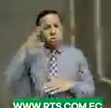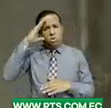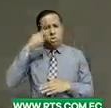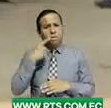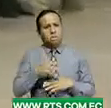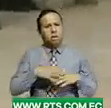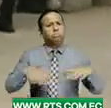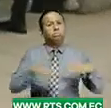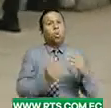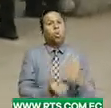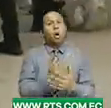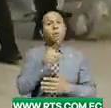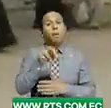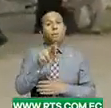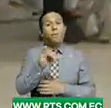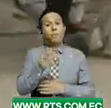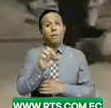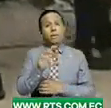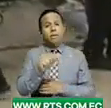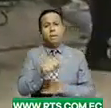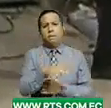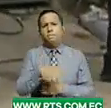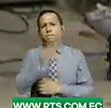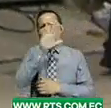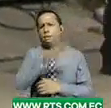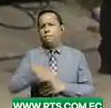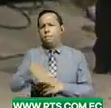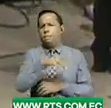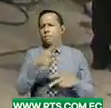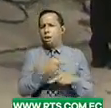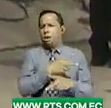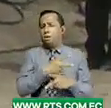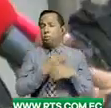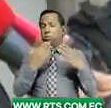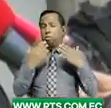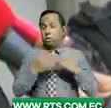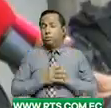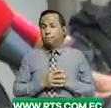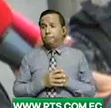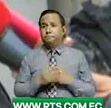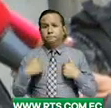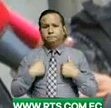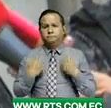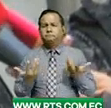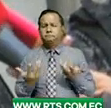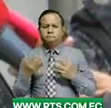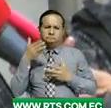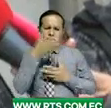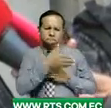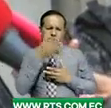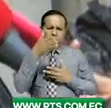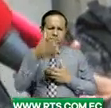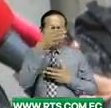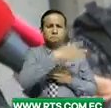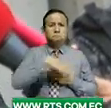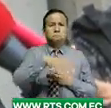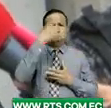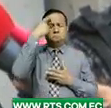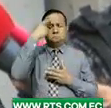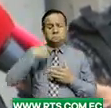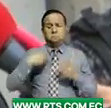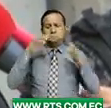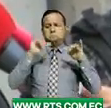extorsiones siguen en pie. ¿En qué casas son? ¿En socio vivienda? Efectivamente, tenemos más o menos identificadas, son de 30 a 40 casas que están siendo utilizadas